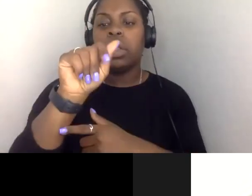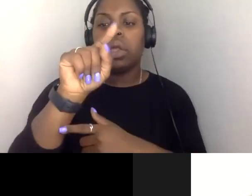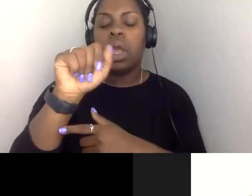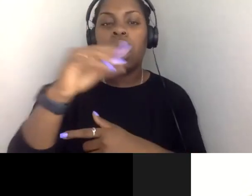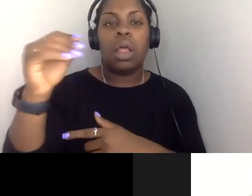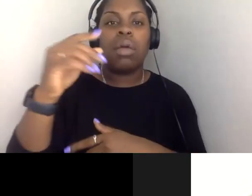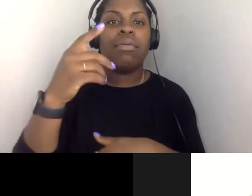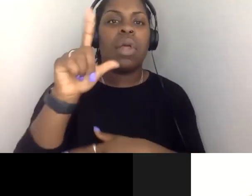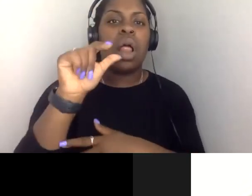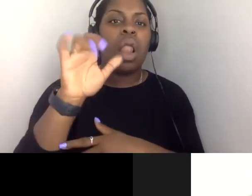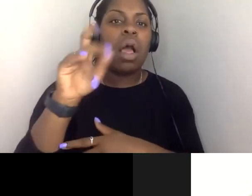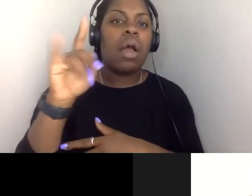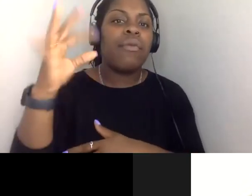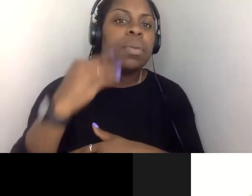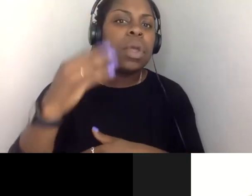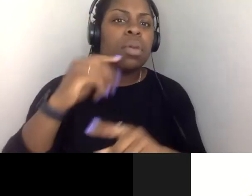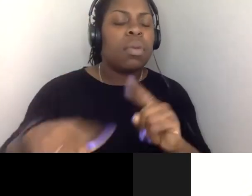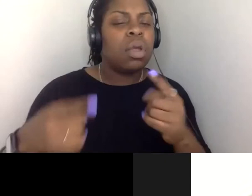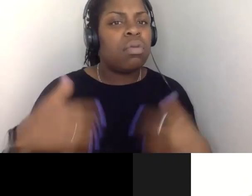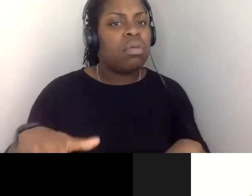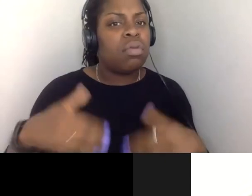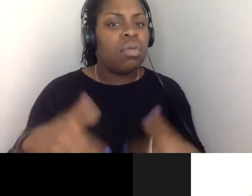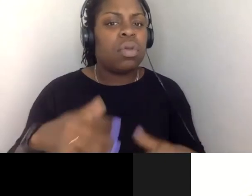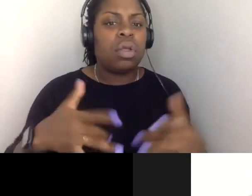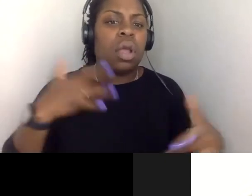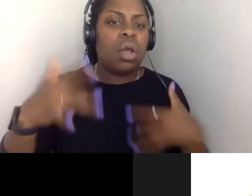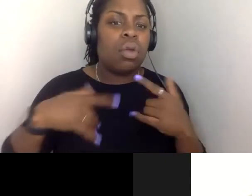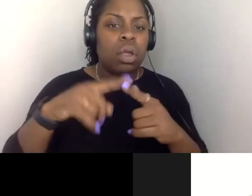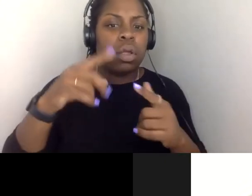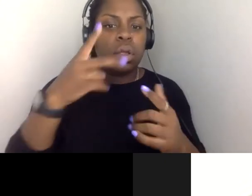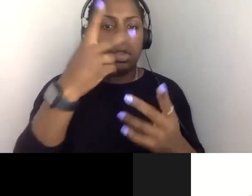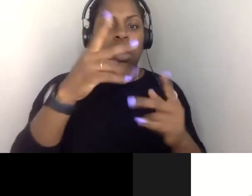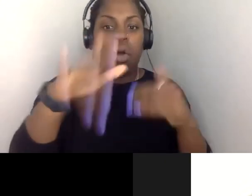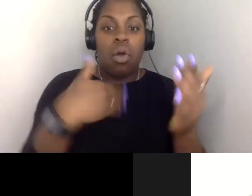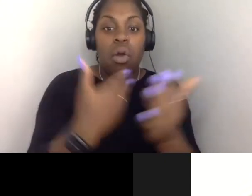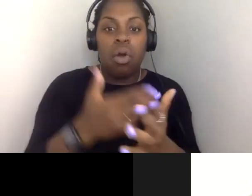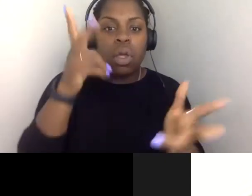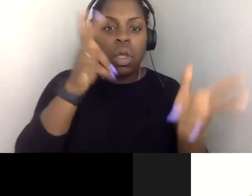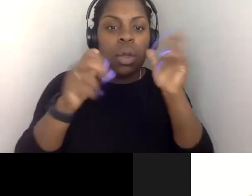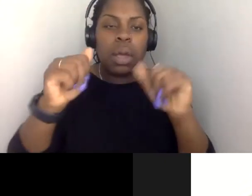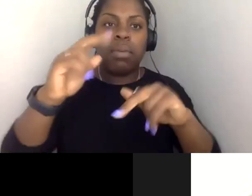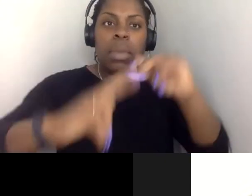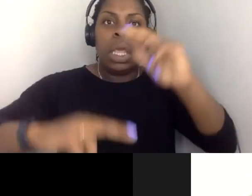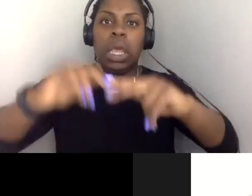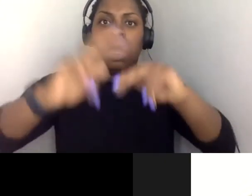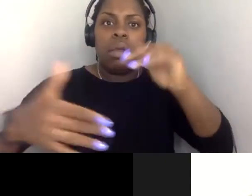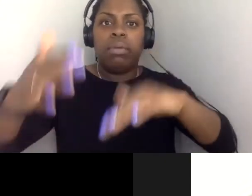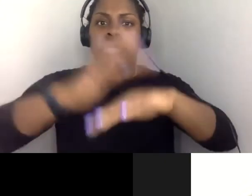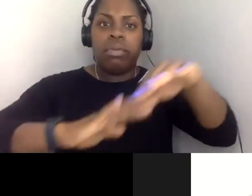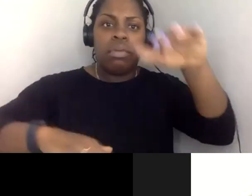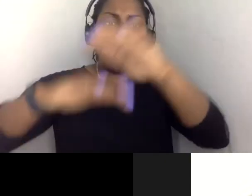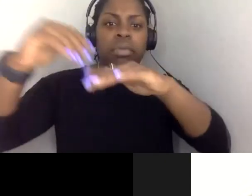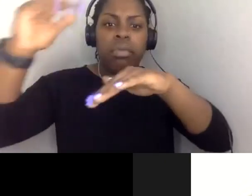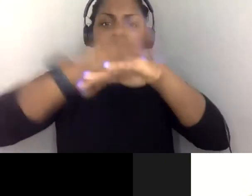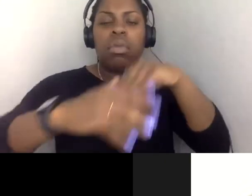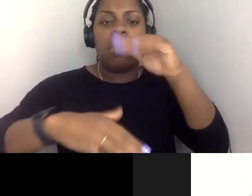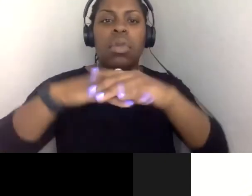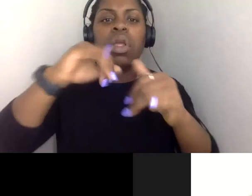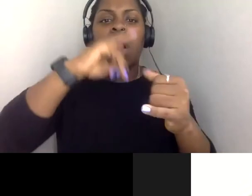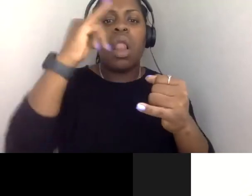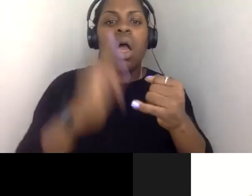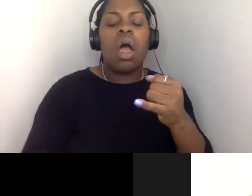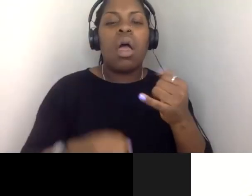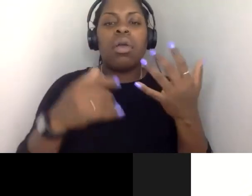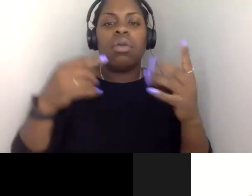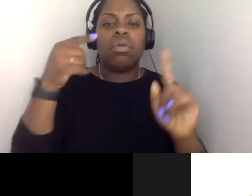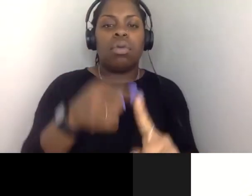data, sino que estamos viendo también testimonio real. Así que estaba emocionada de compartir eso con la gente del trabajo de inmigración